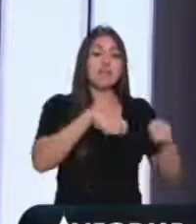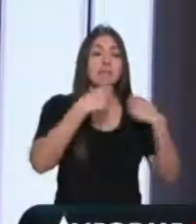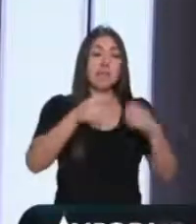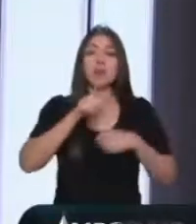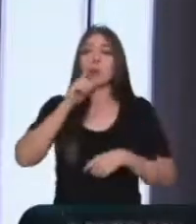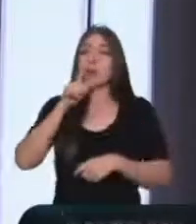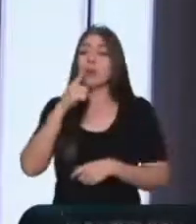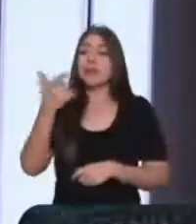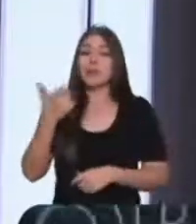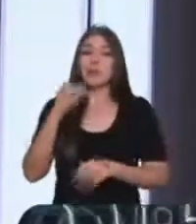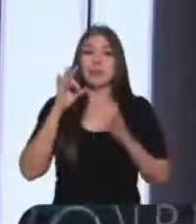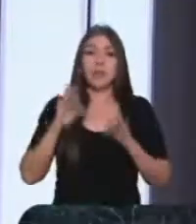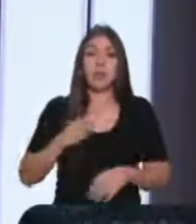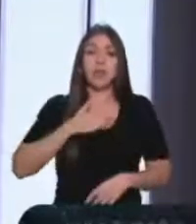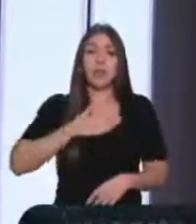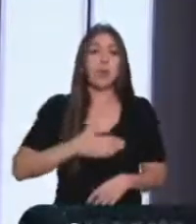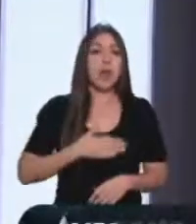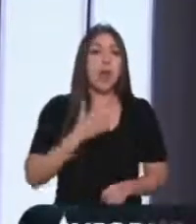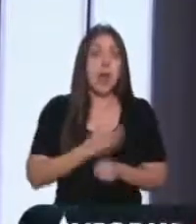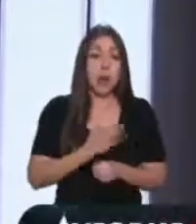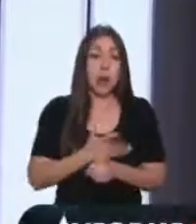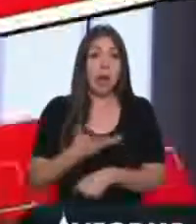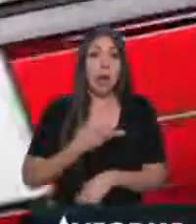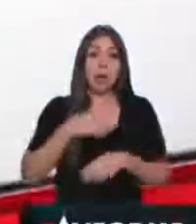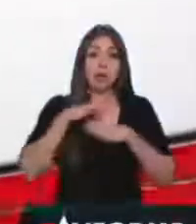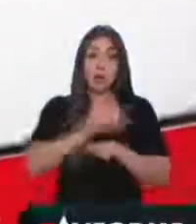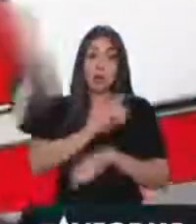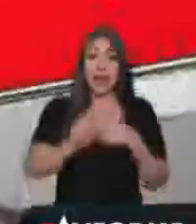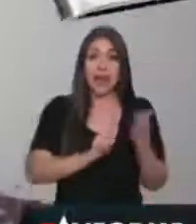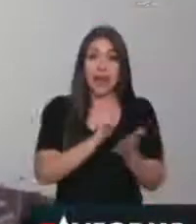ahora bajo la ley de regulación actual.